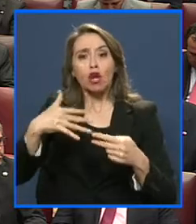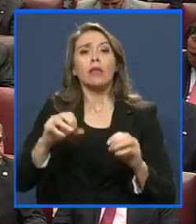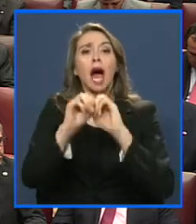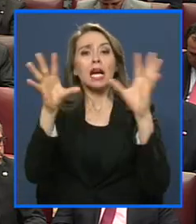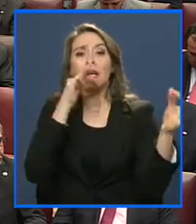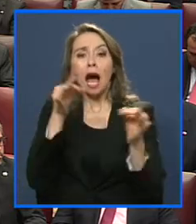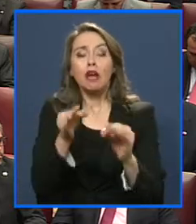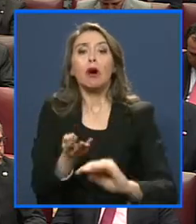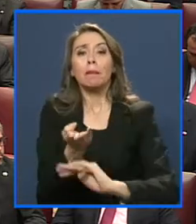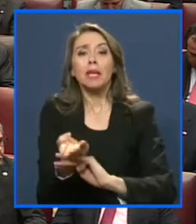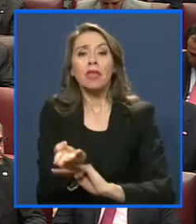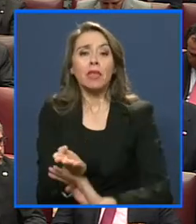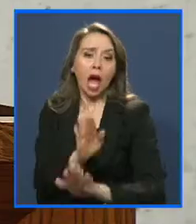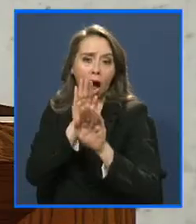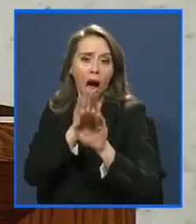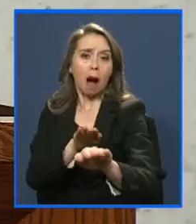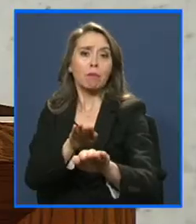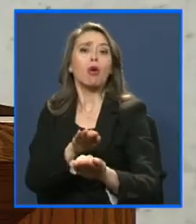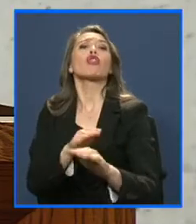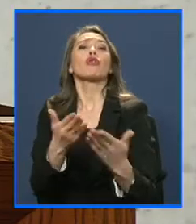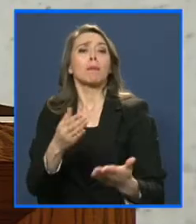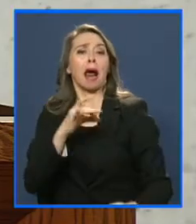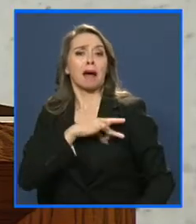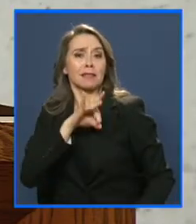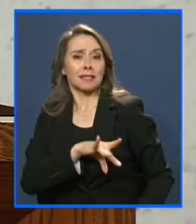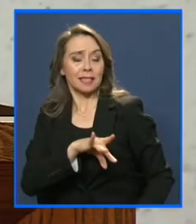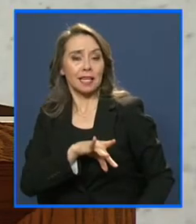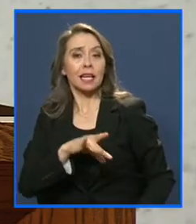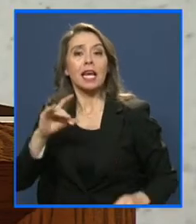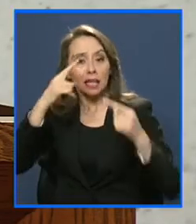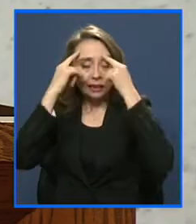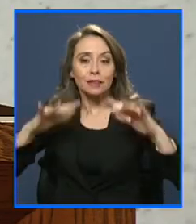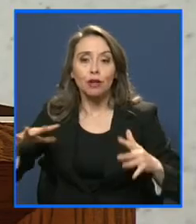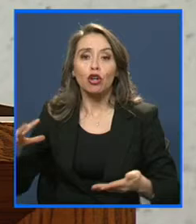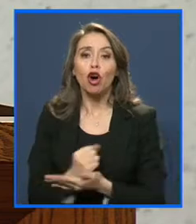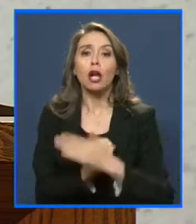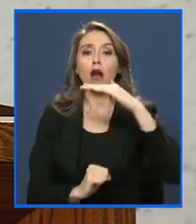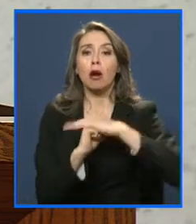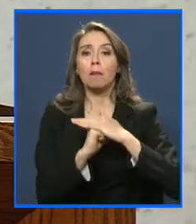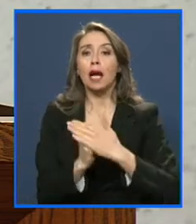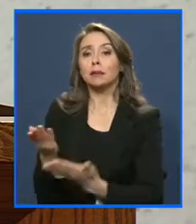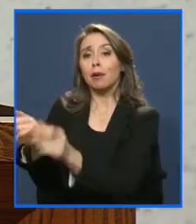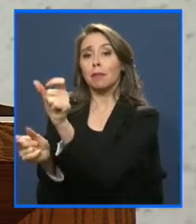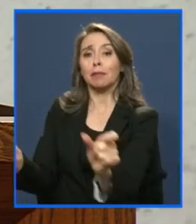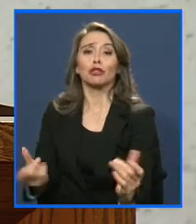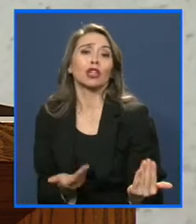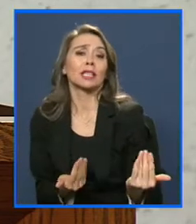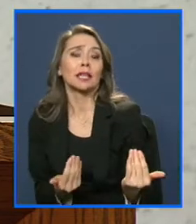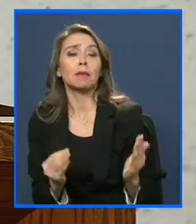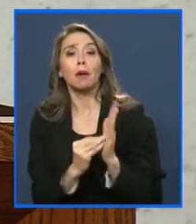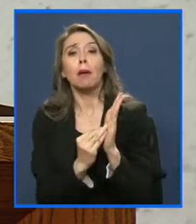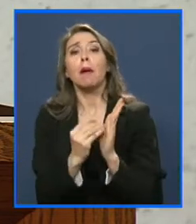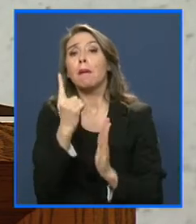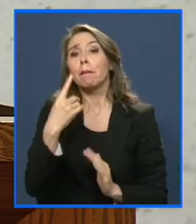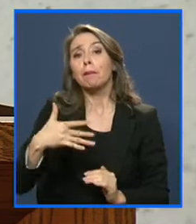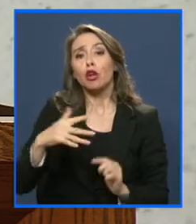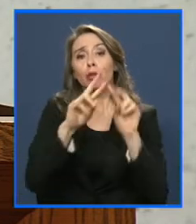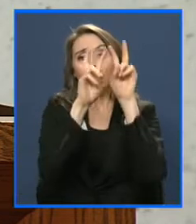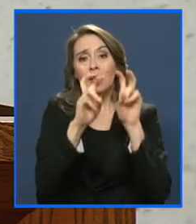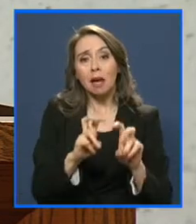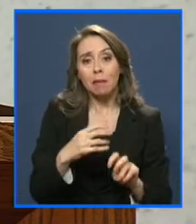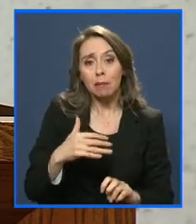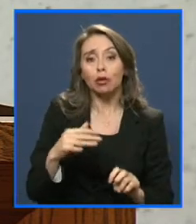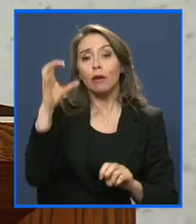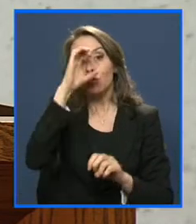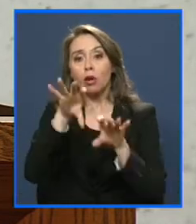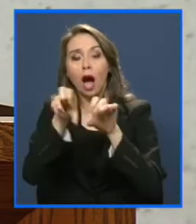solicitud de apoyo por chile el esfuerzo por lograr lo máximo para las personas que esperan la priorización de los temas relevantes y la búsqueda